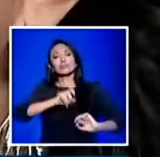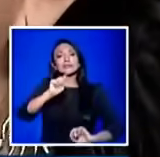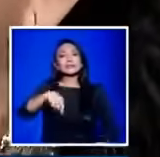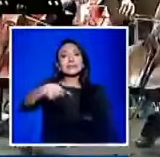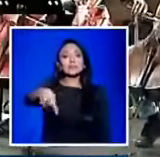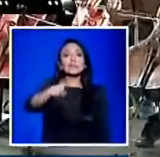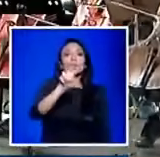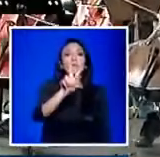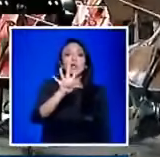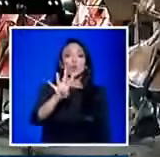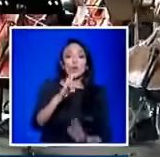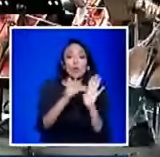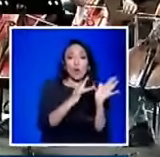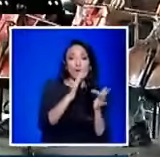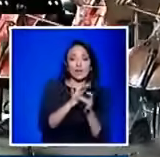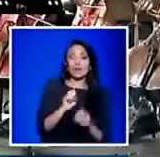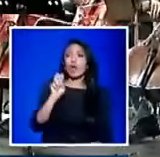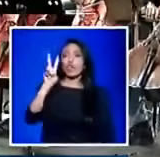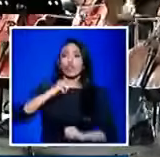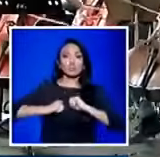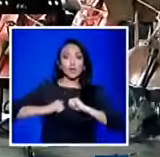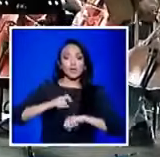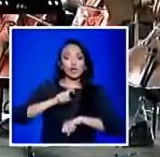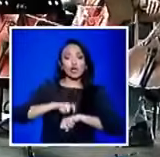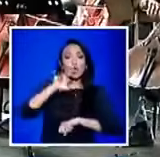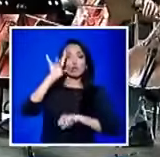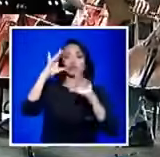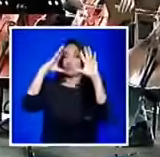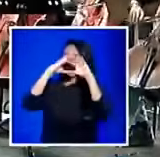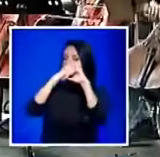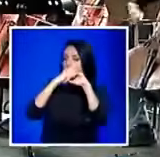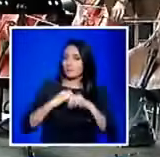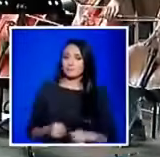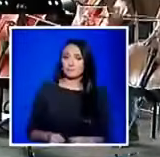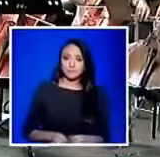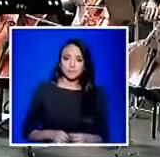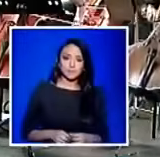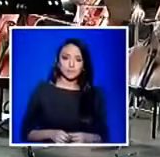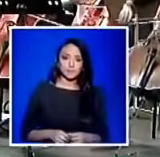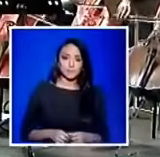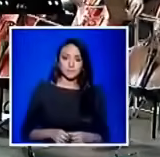de abril y 2 de mayo a las 20 horas.